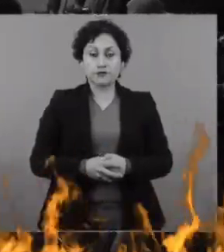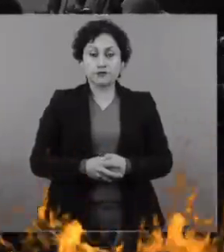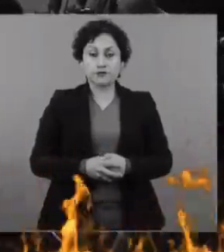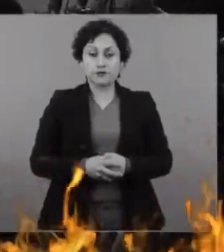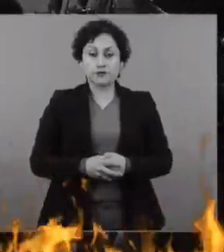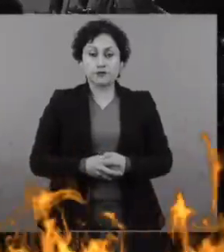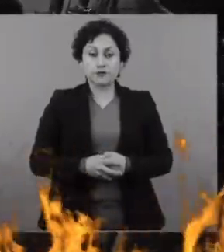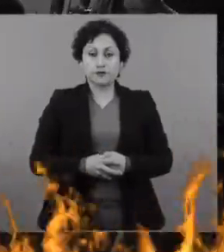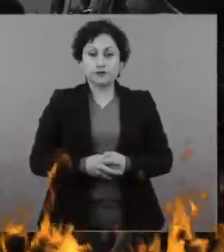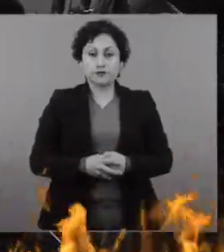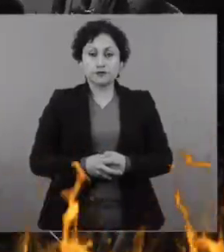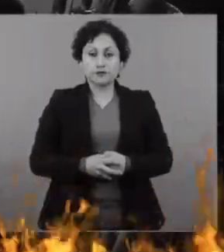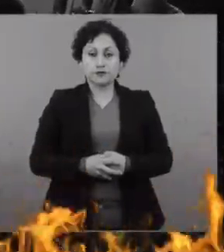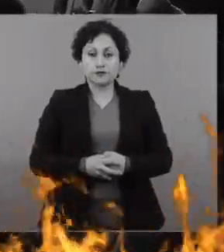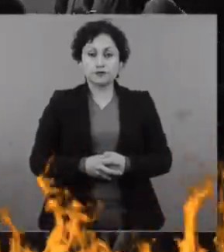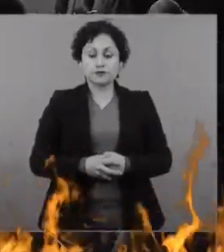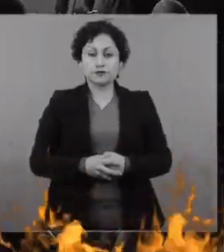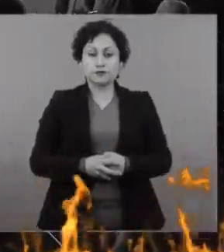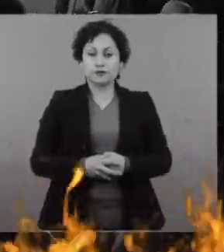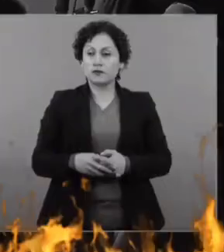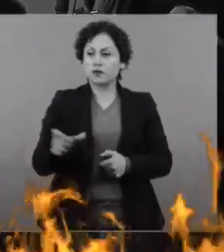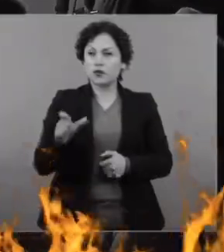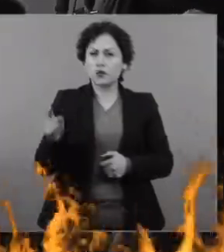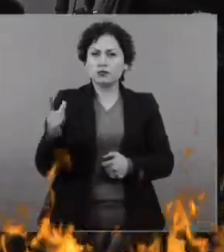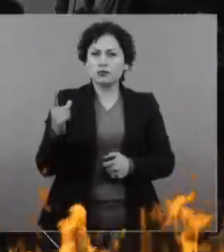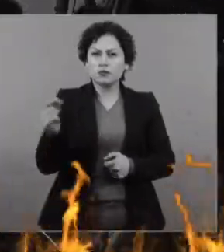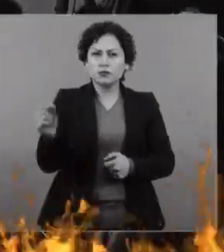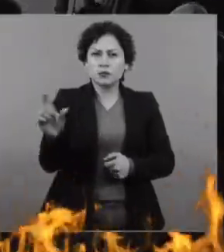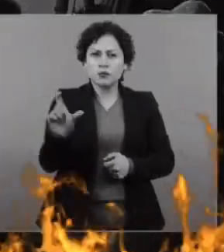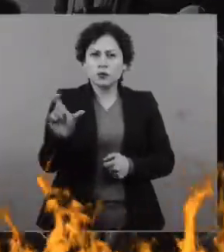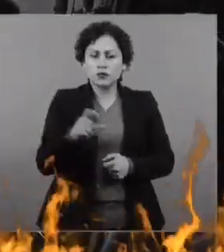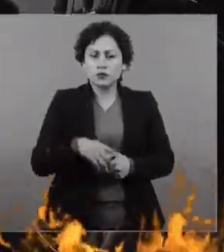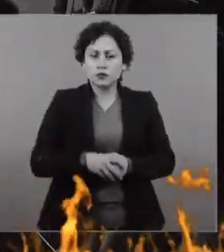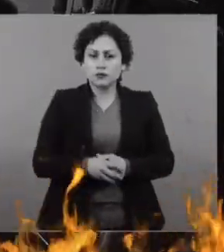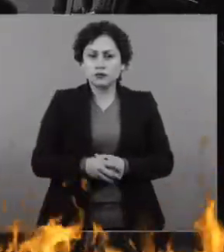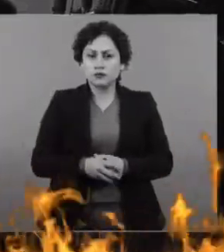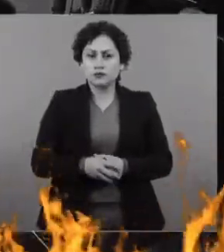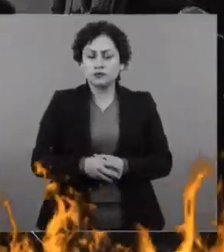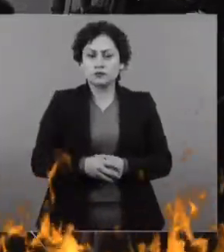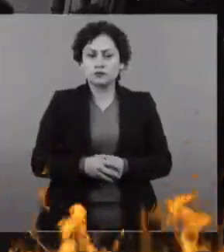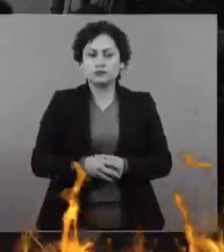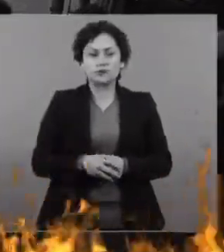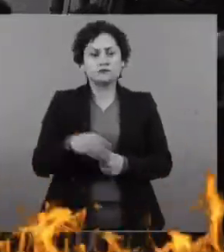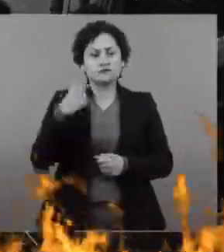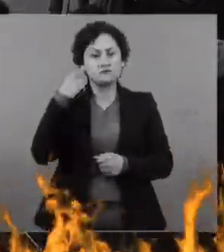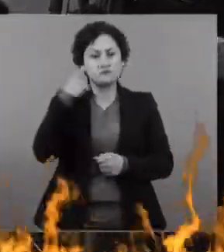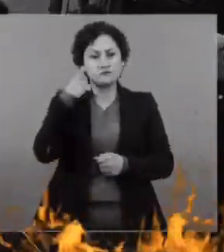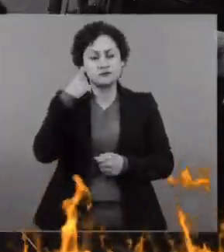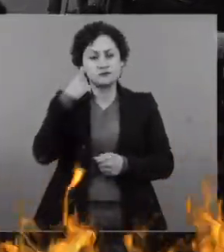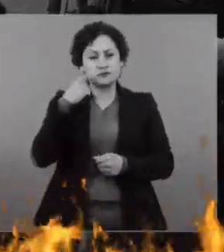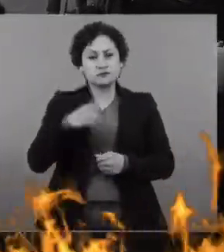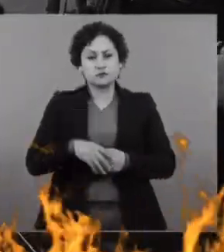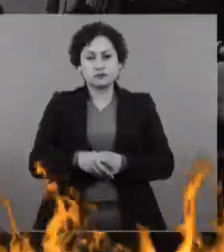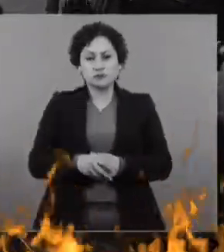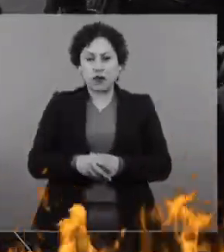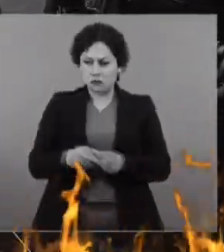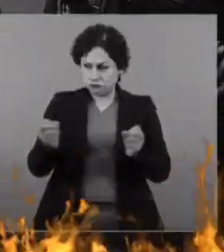¿Cuándo te vas? ¿Cuándo me voy? ¿Ah, sí? ¿Viernes? Ah, no, entonces ven mañana. Mañana.